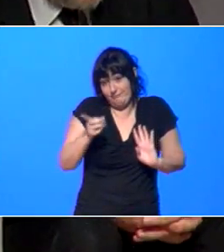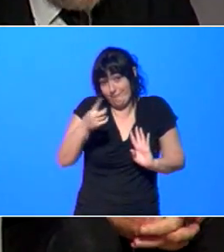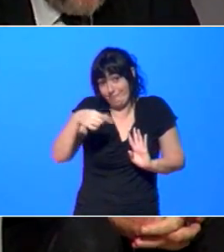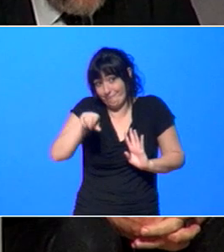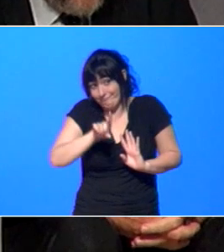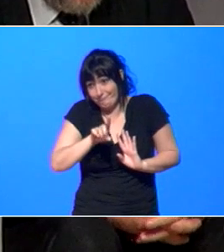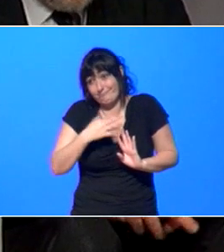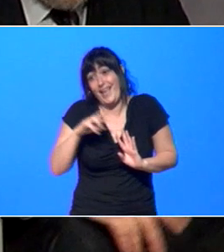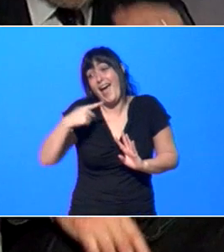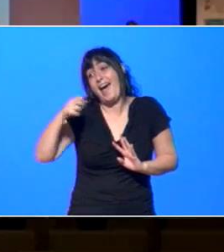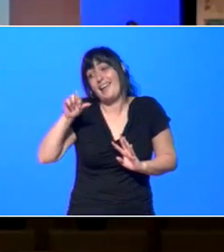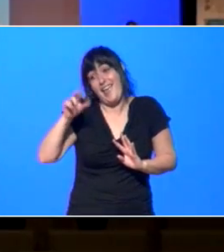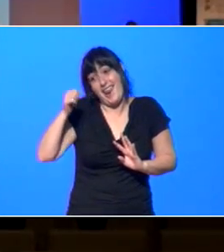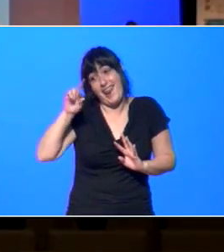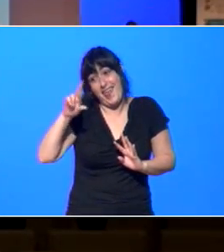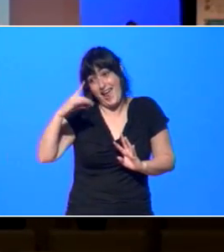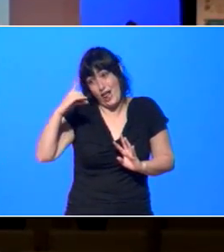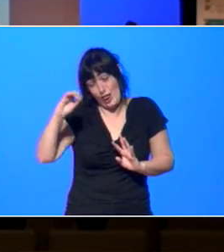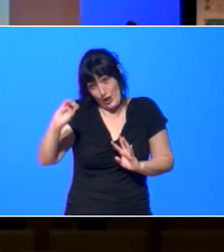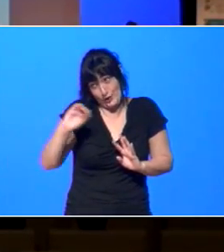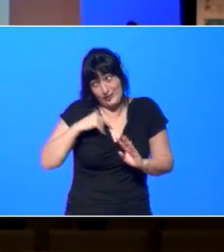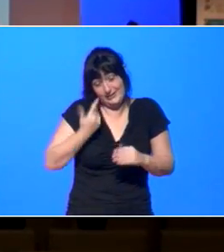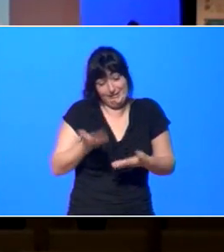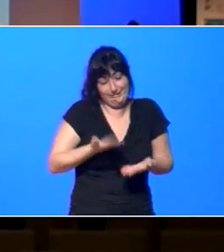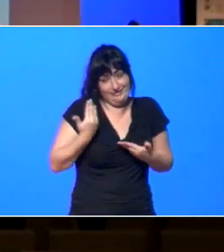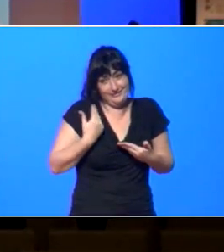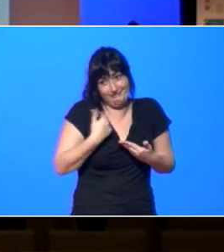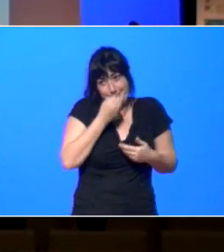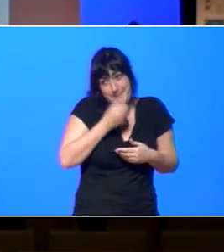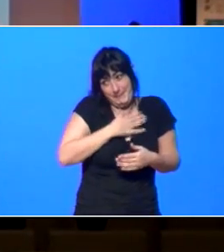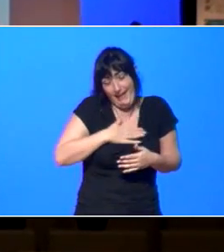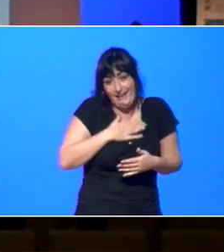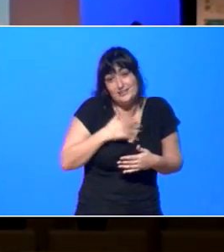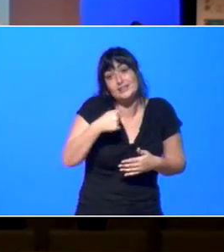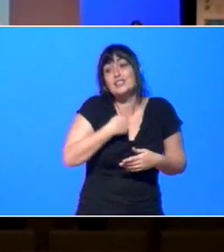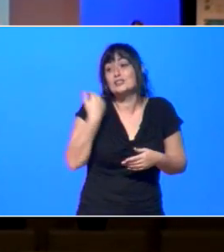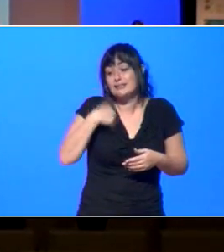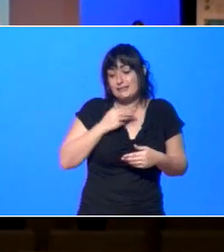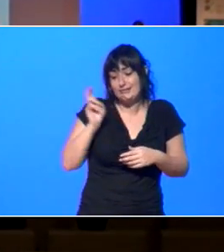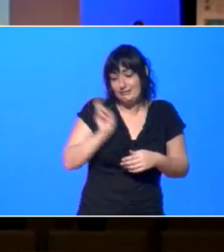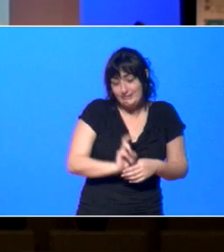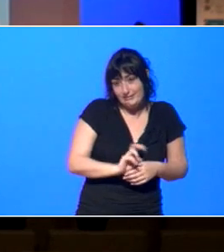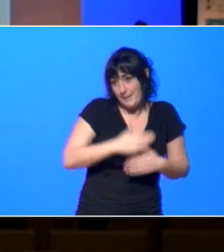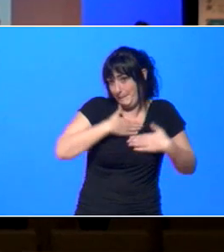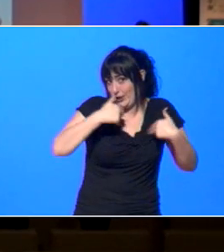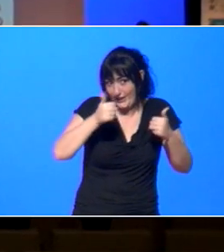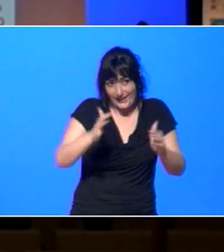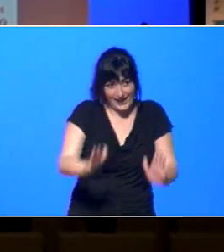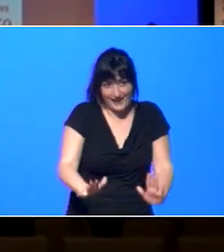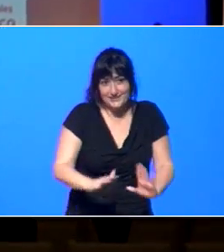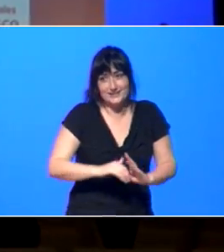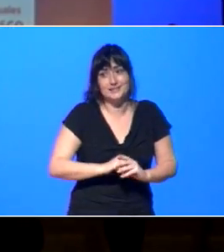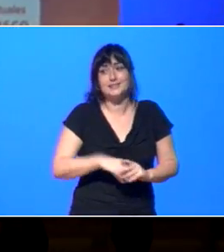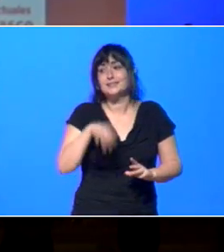compañía de Gerardo de Laura, no, a ti no te conozco, pero seguro que sí. Así que nada, ya estoy aquí para cualquier cosa, lo que... Eso es. No, ahora le toca a